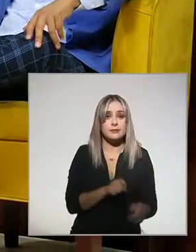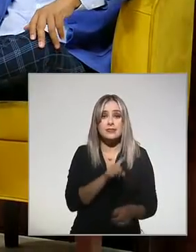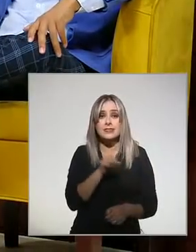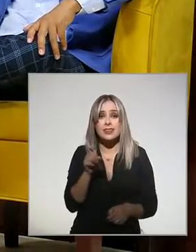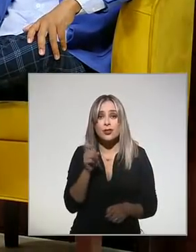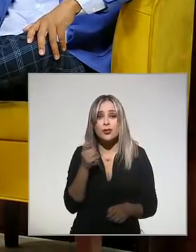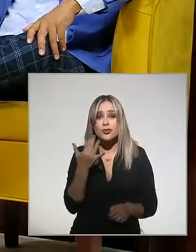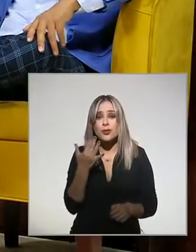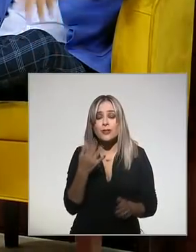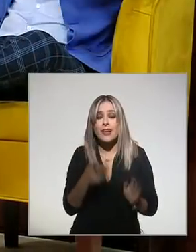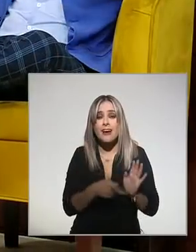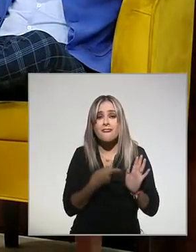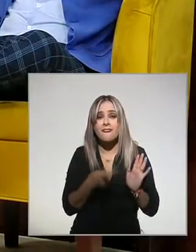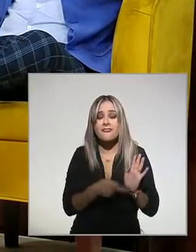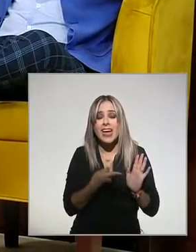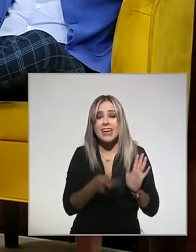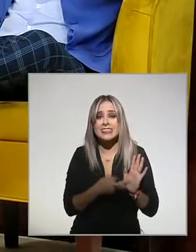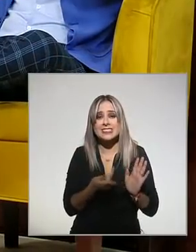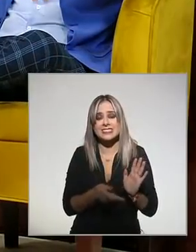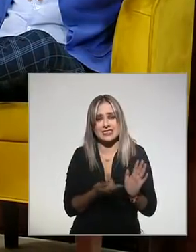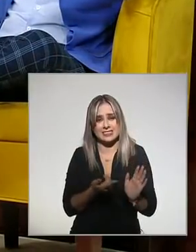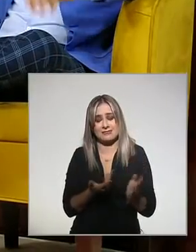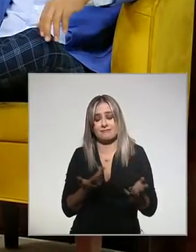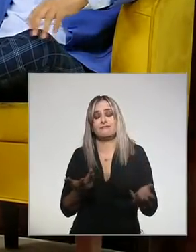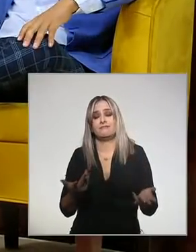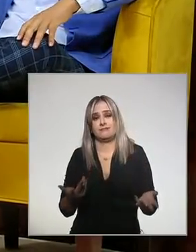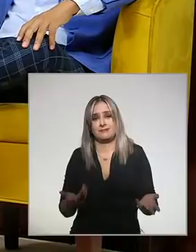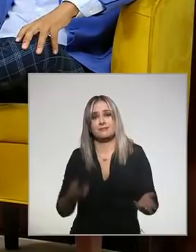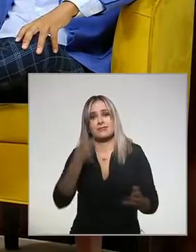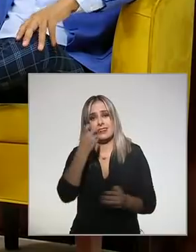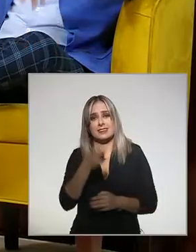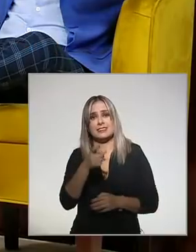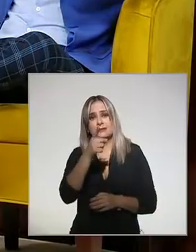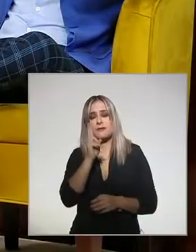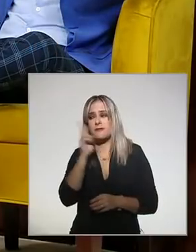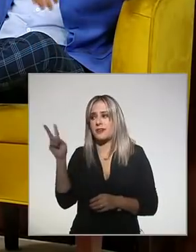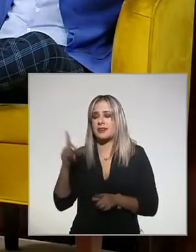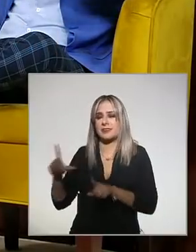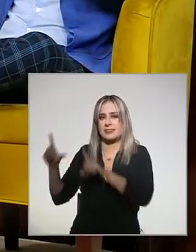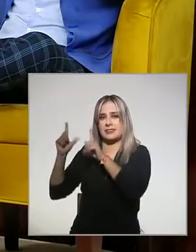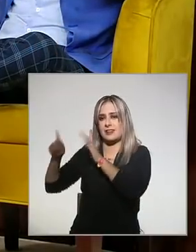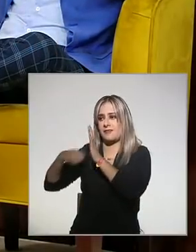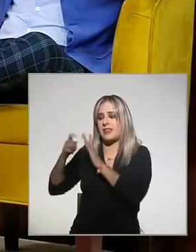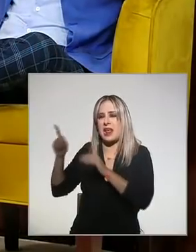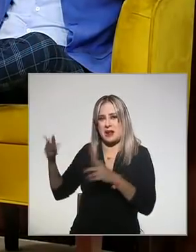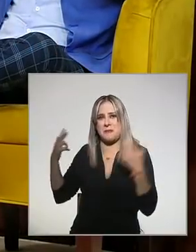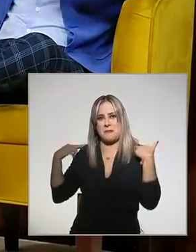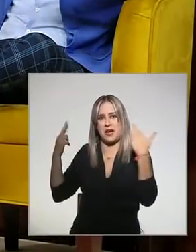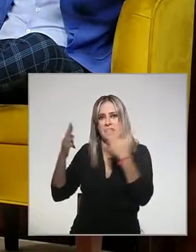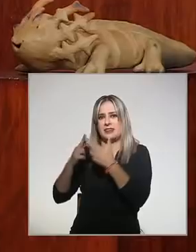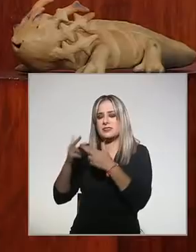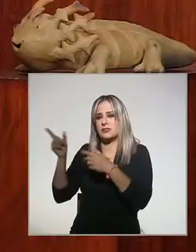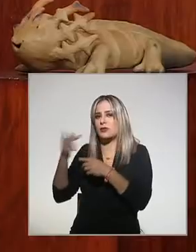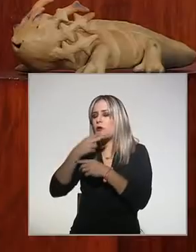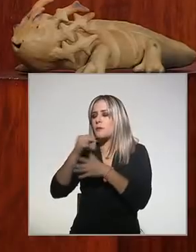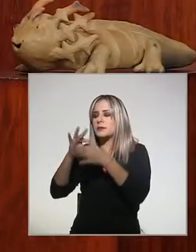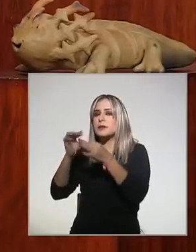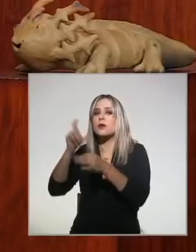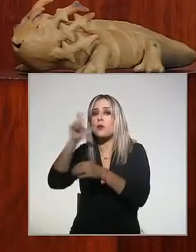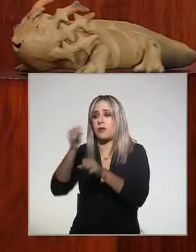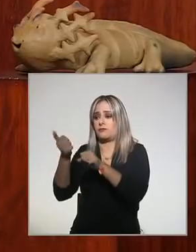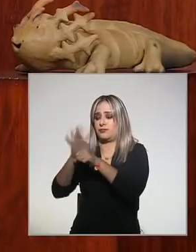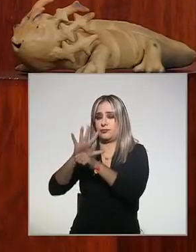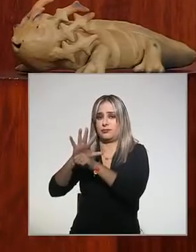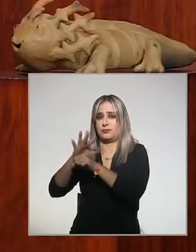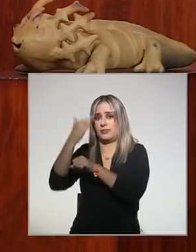nos está diciendo mucho, ¿no? Sobre esto que veíamos en la cápsula y que decía el profesor, cuando llega el confinamiento por